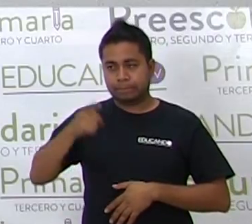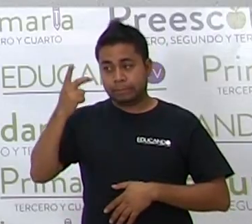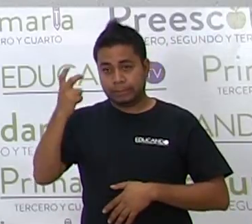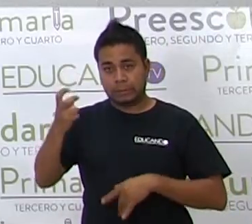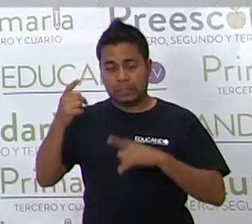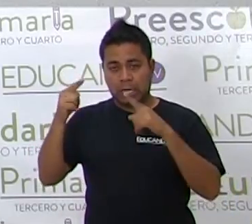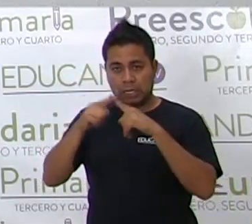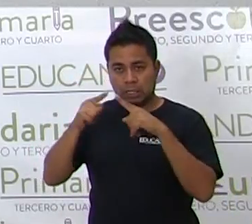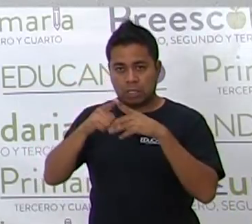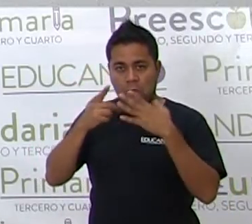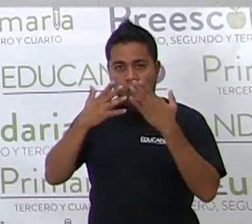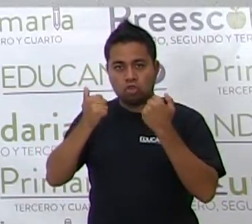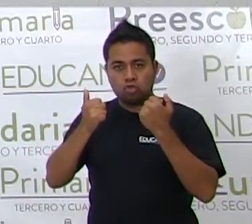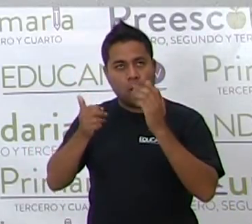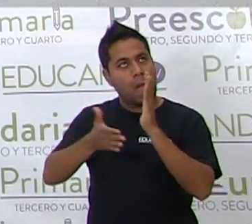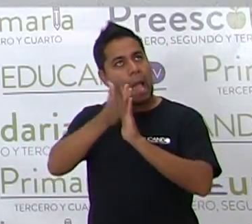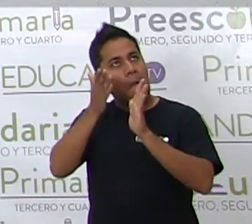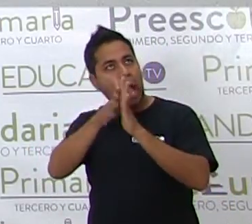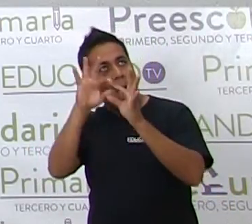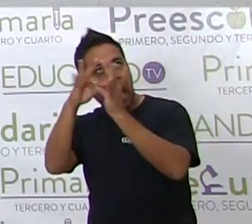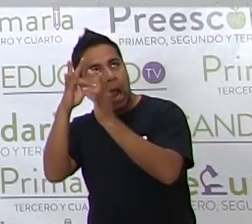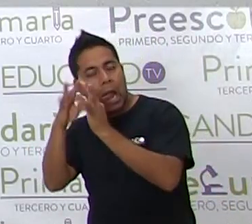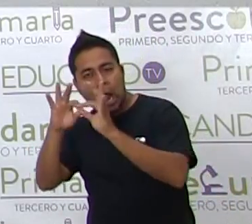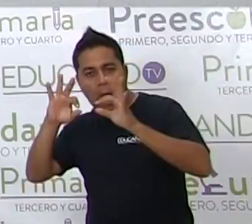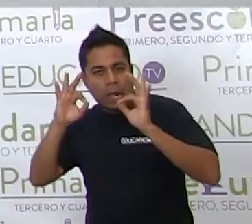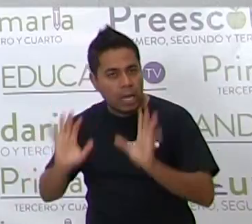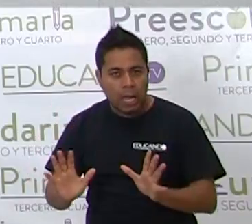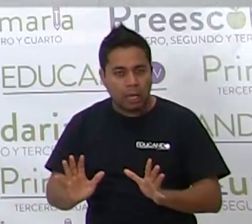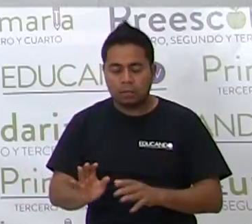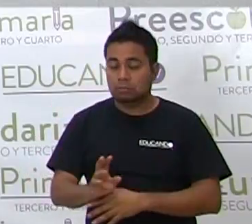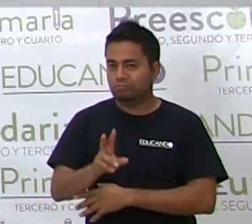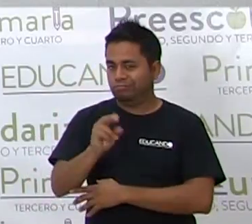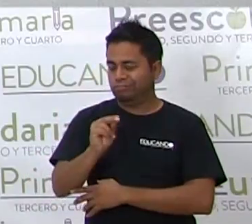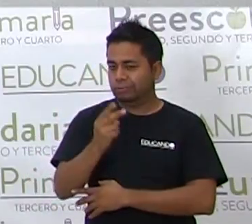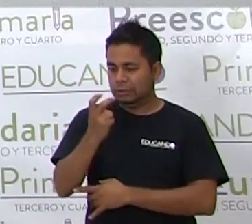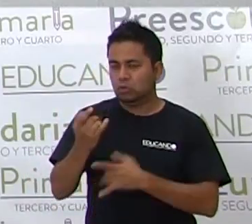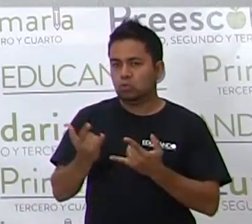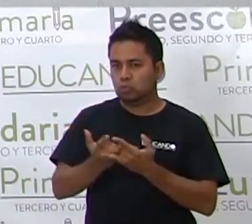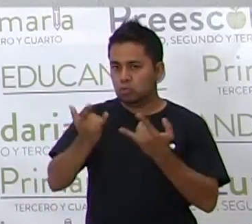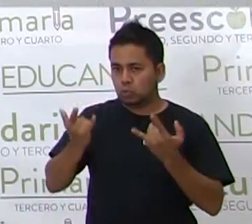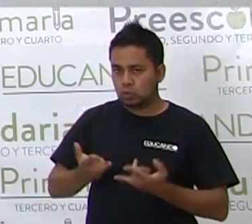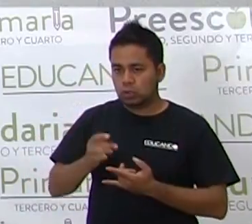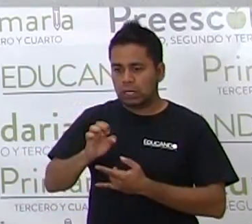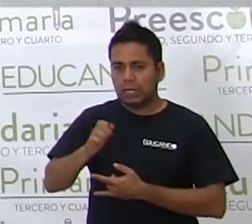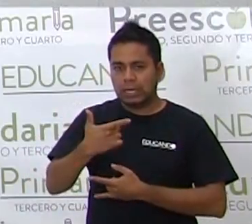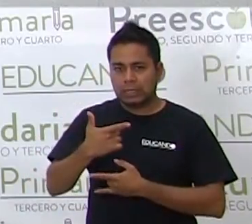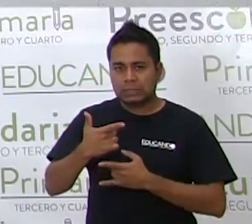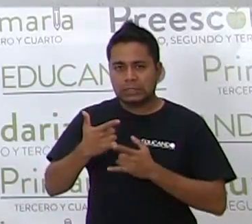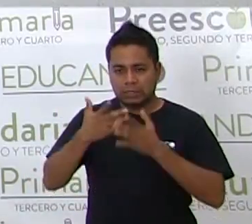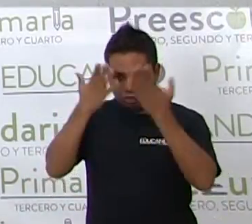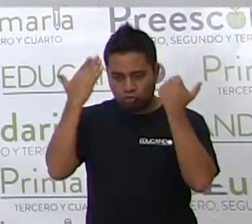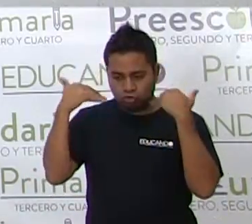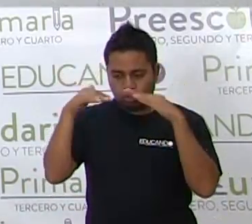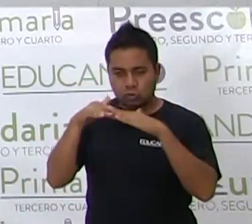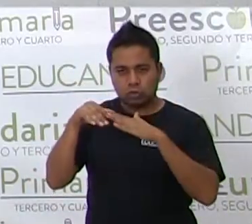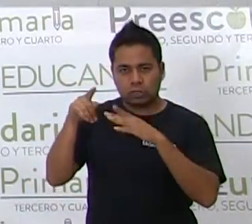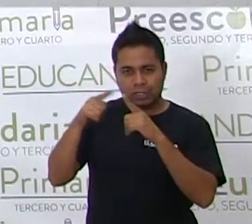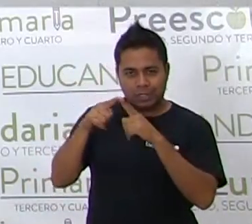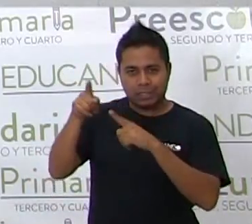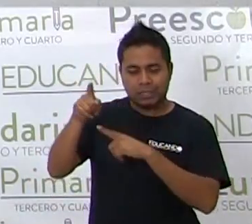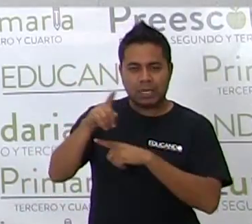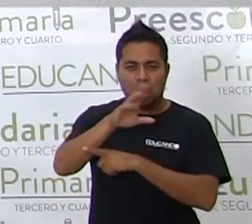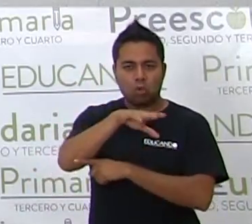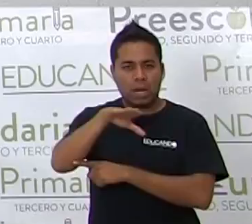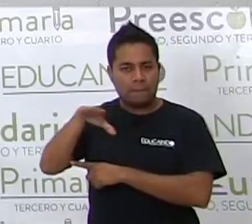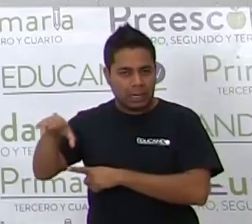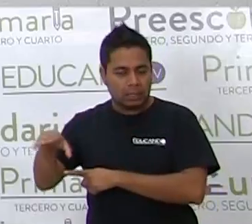iglesia no está construida, no está terminada, y esa tiene una leyenda, el convento de Cuilapan. Es muy interesante leer